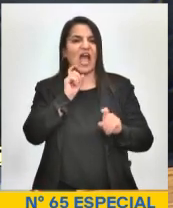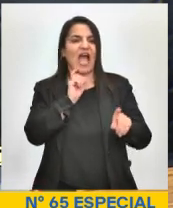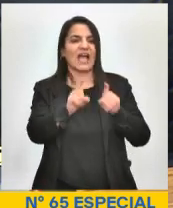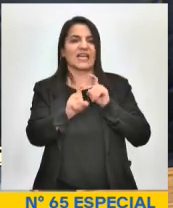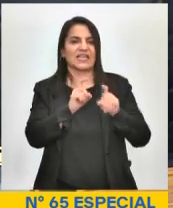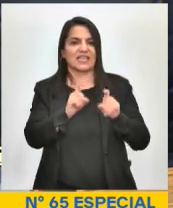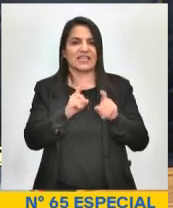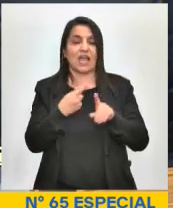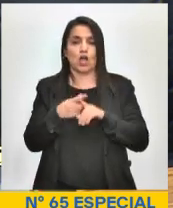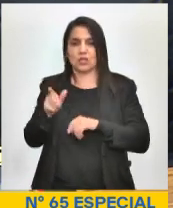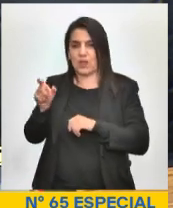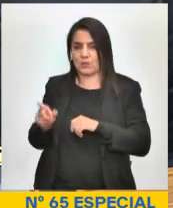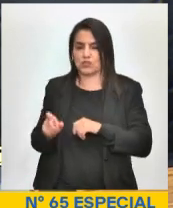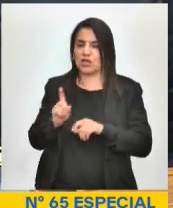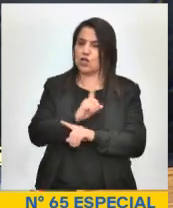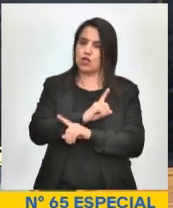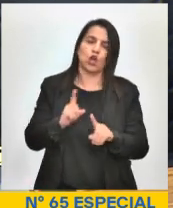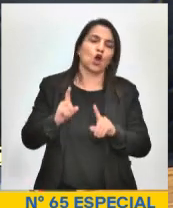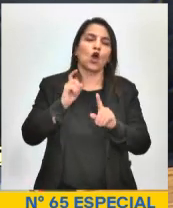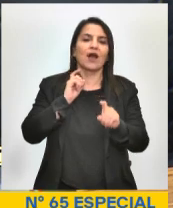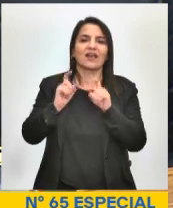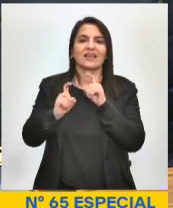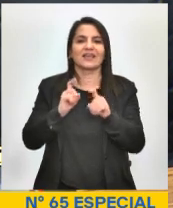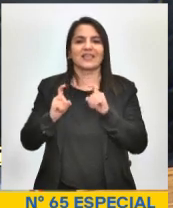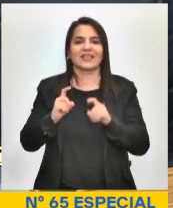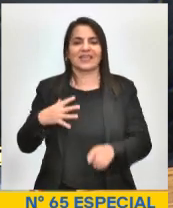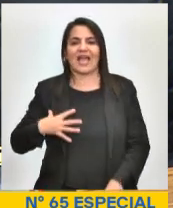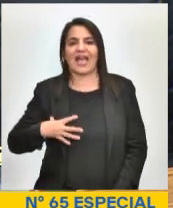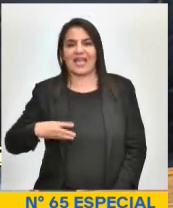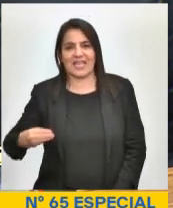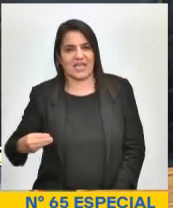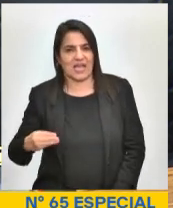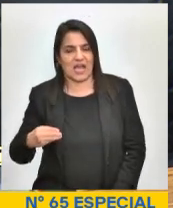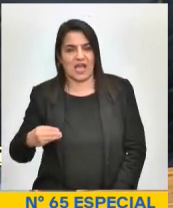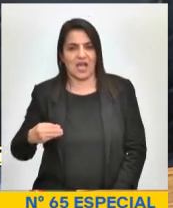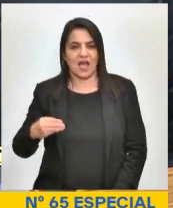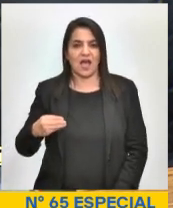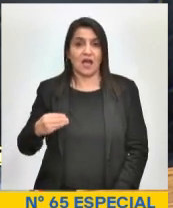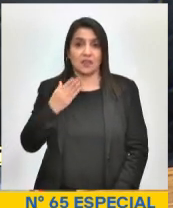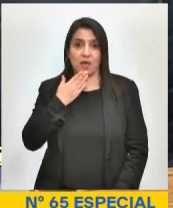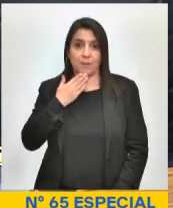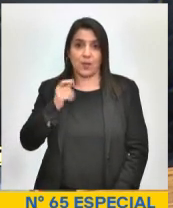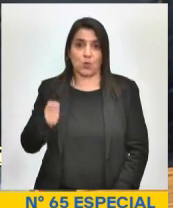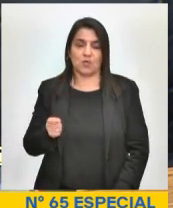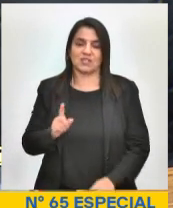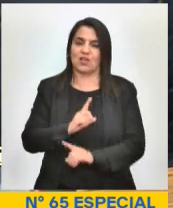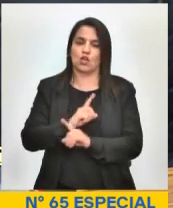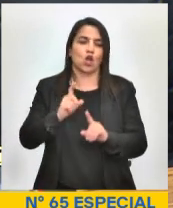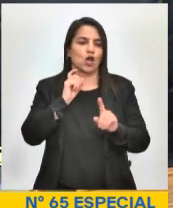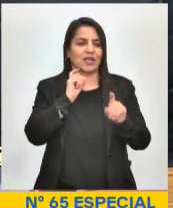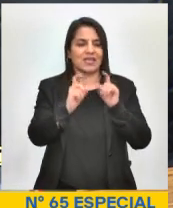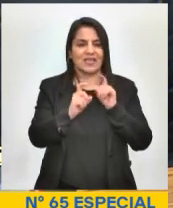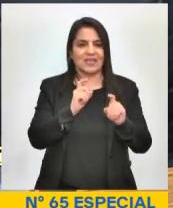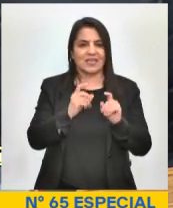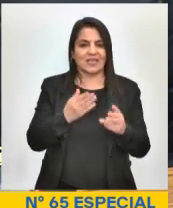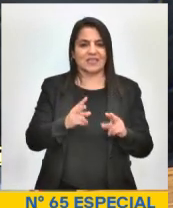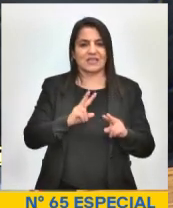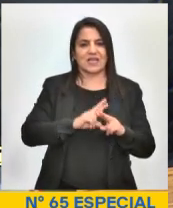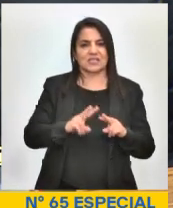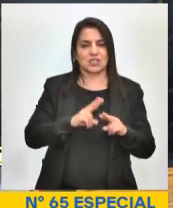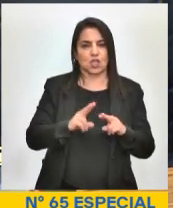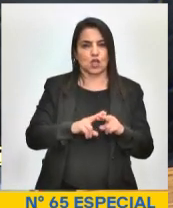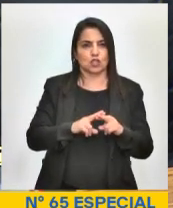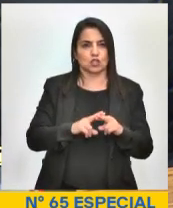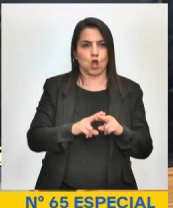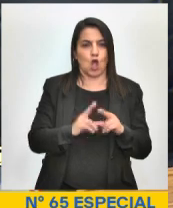por un tercero, no se juzga los hechos cometidos por la hija del magistrado, al momento también jueza, sino que se juzga conductas displicentes y omisiones